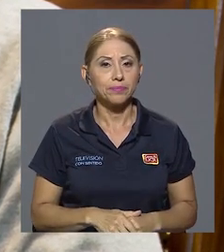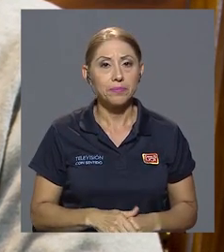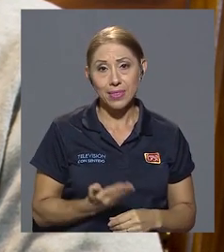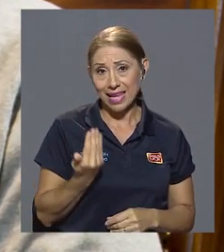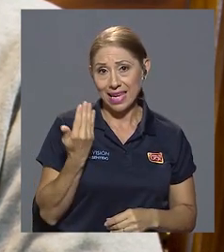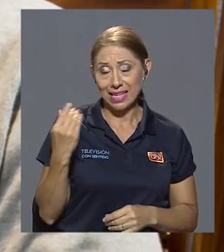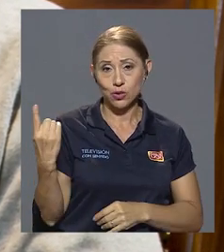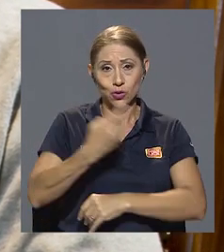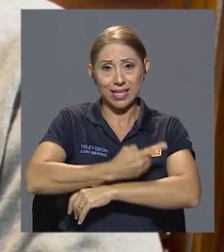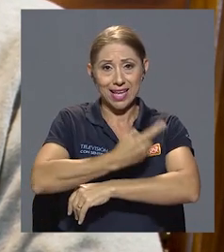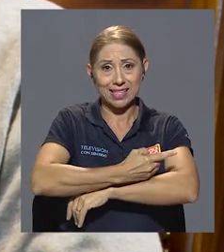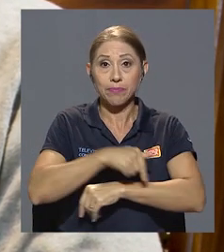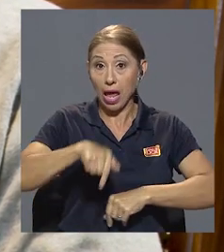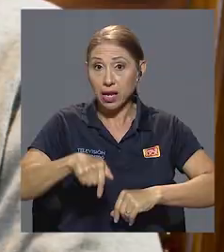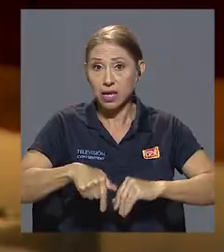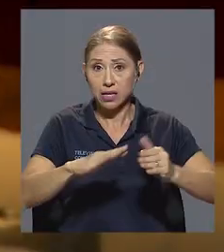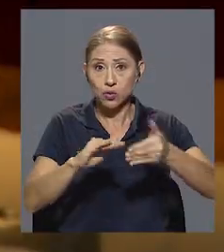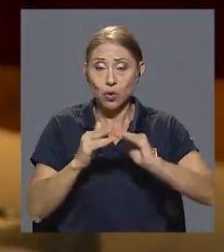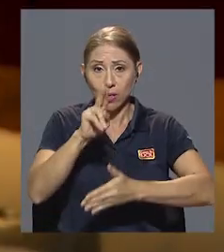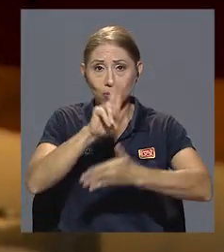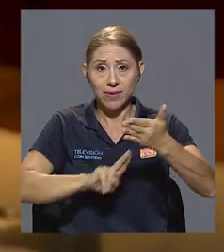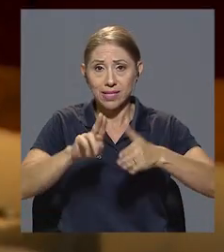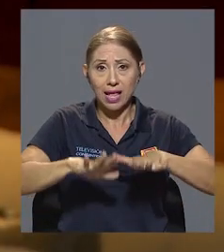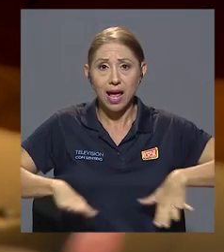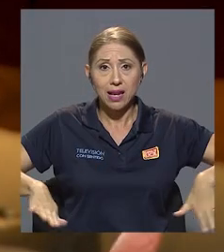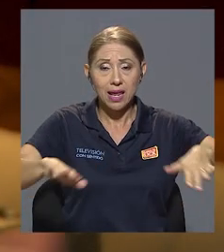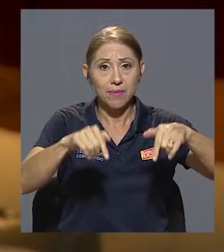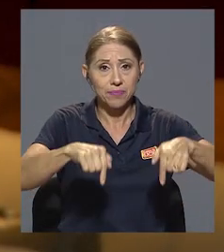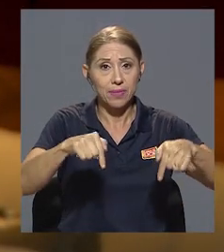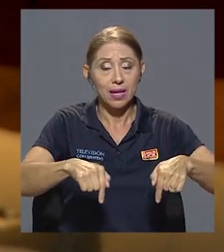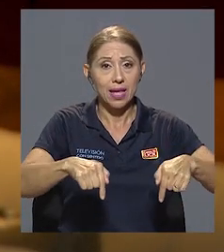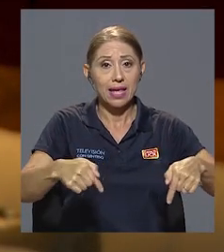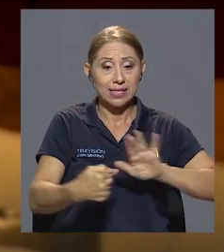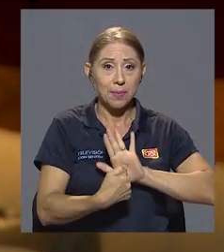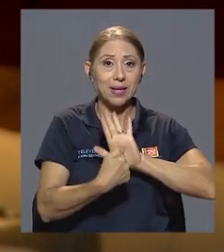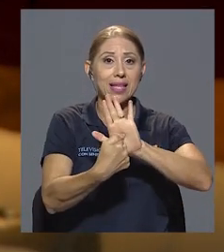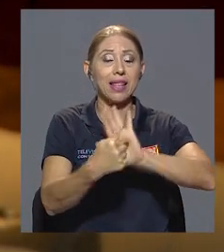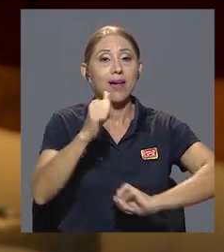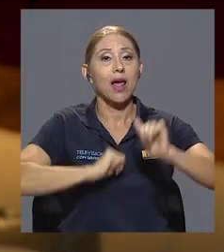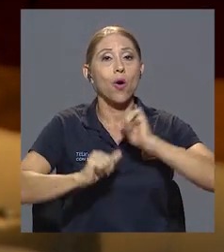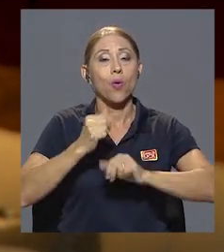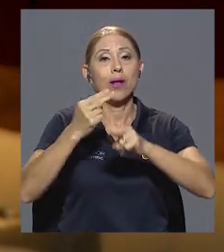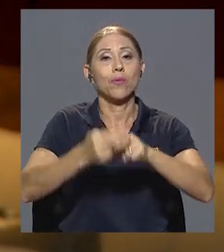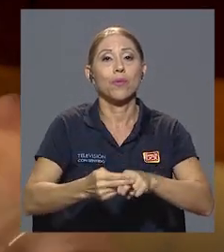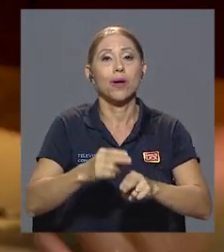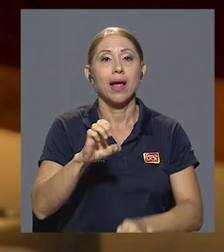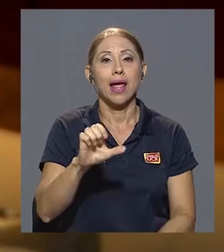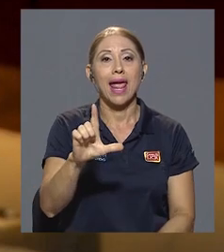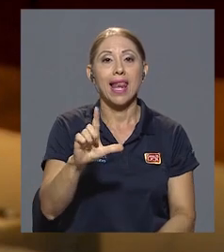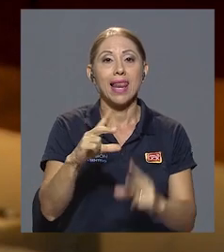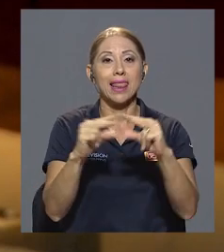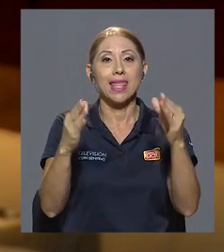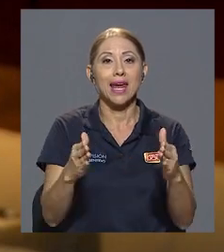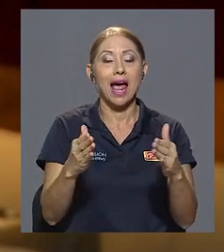en estos días aquí en la ciudad universitaria precisamente se presentaba la obra 'el nica' y ahora podríamos